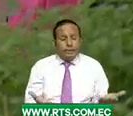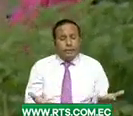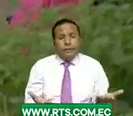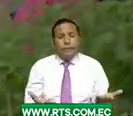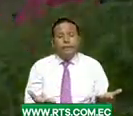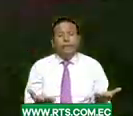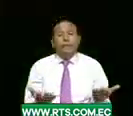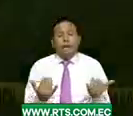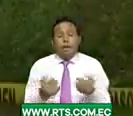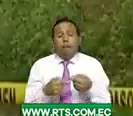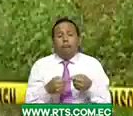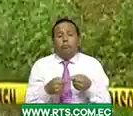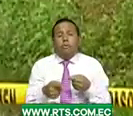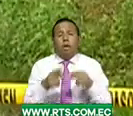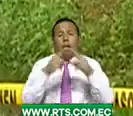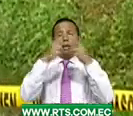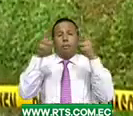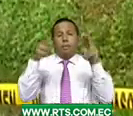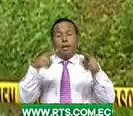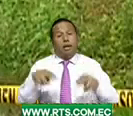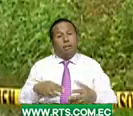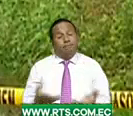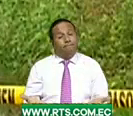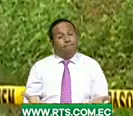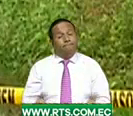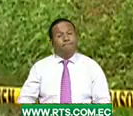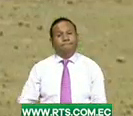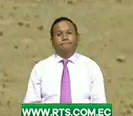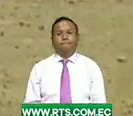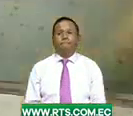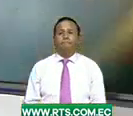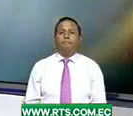antesala de Navidad. Informó Jorge Salazar.